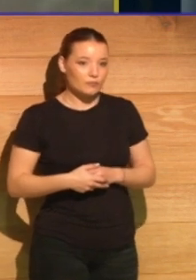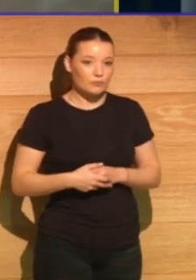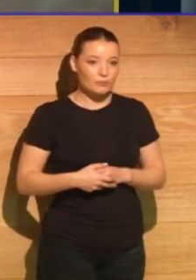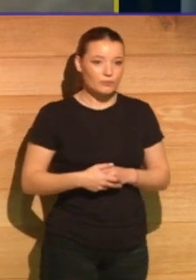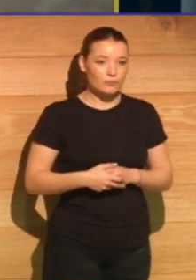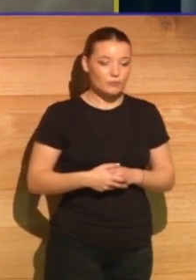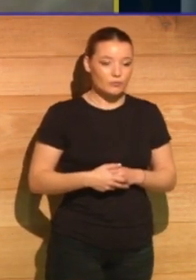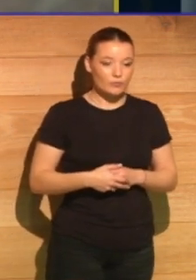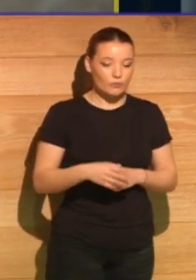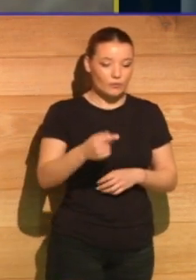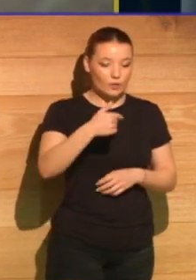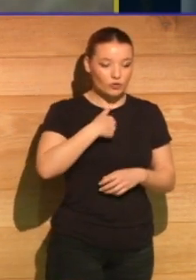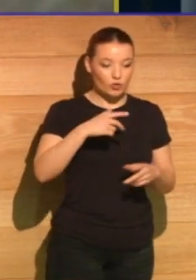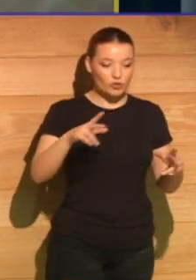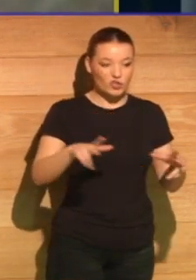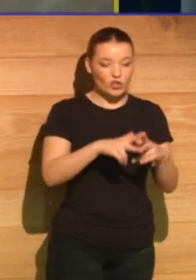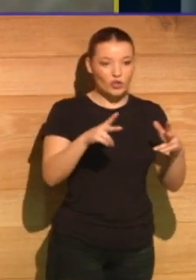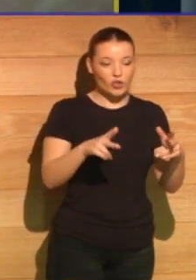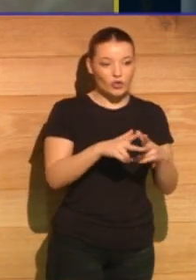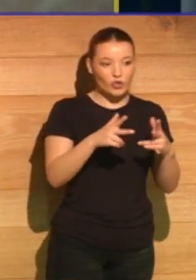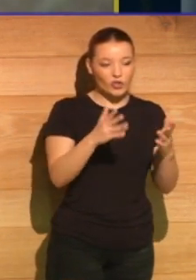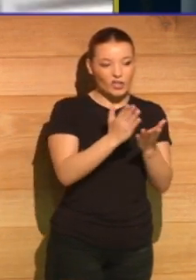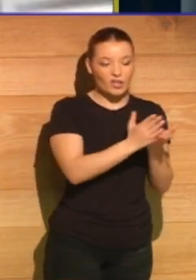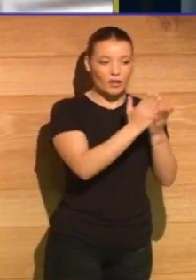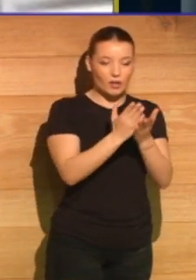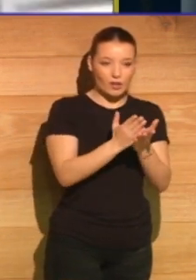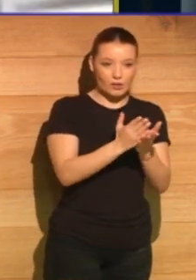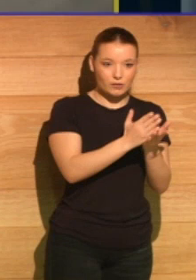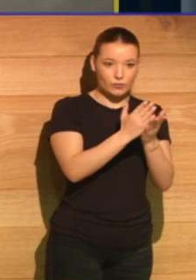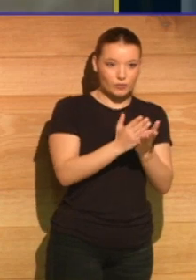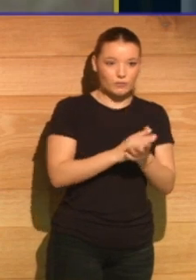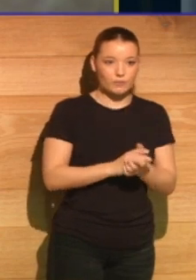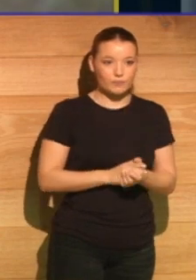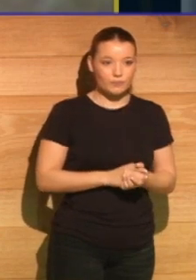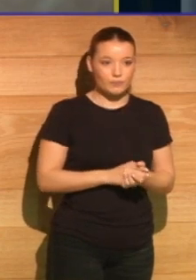estudié sociología, que también es ciencia social y de hecho nos incidía